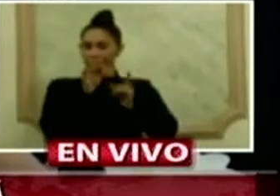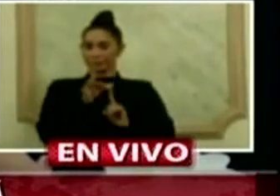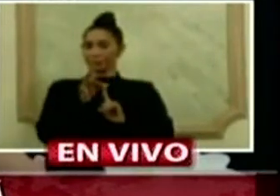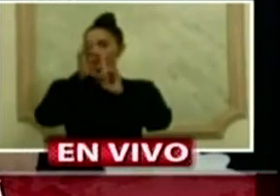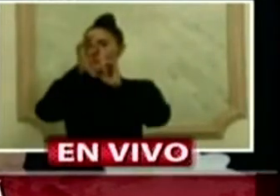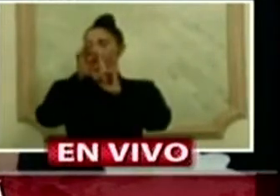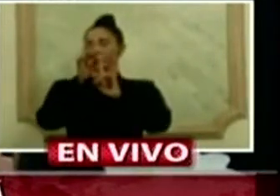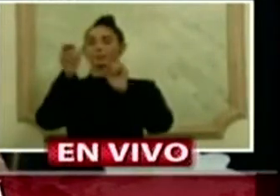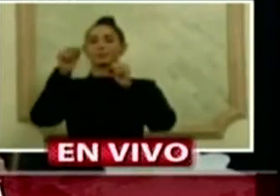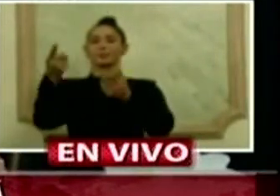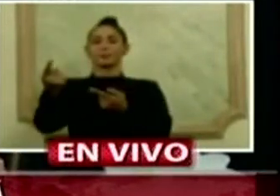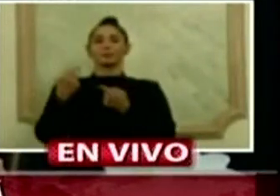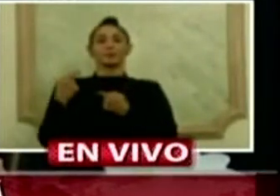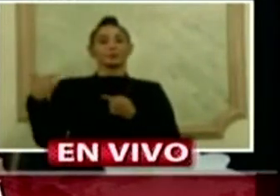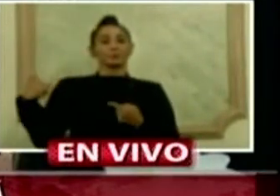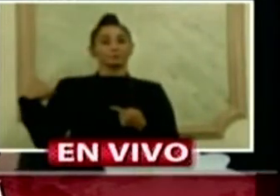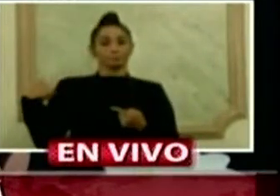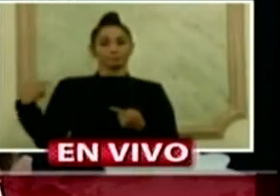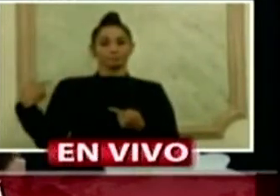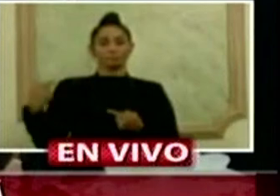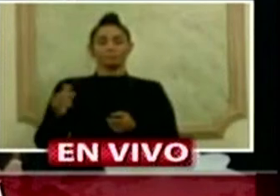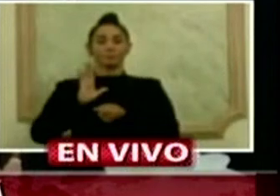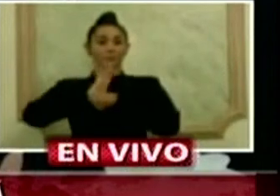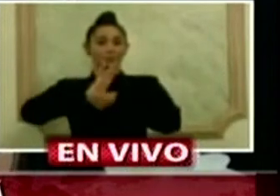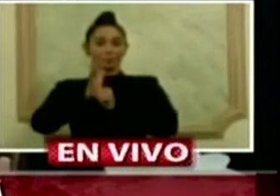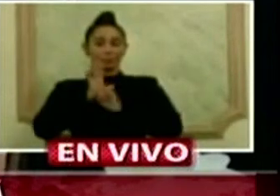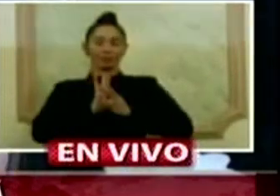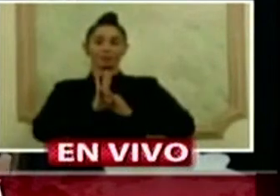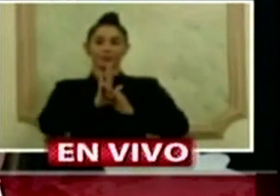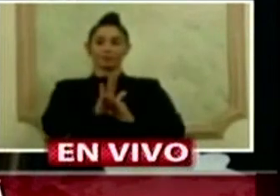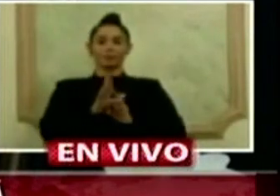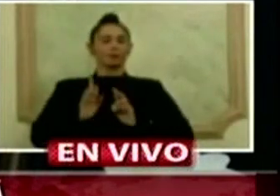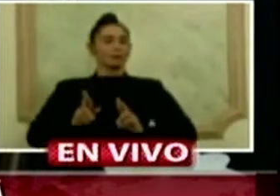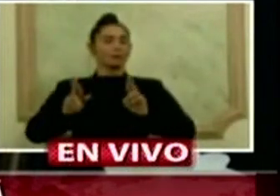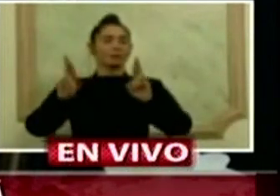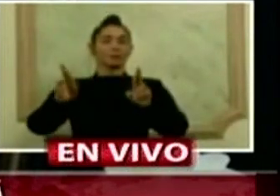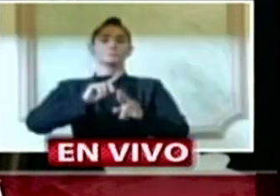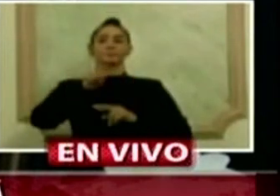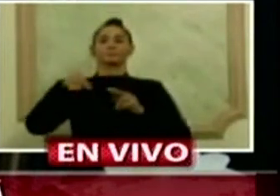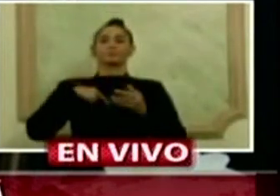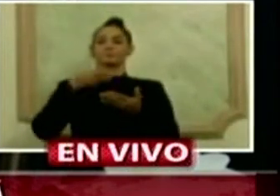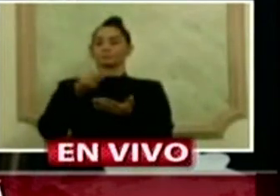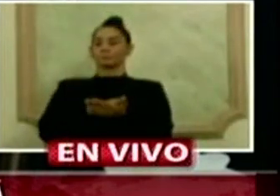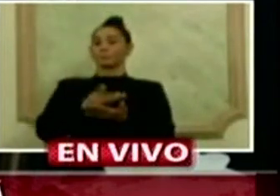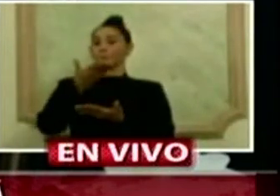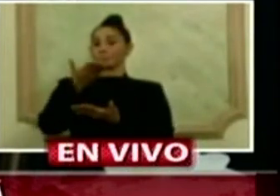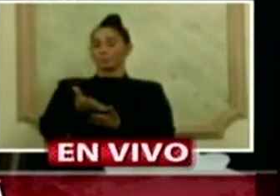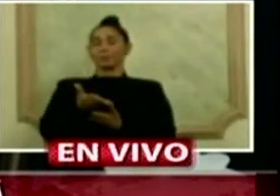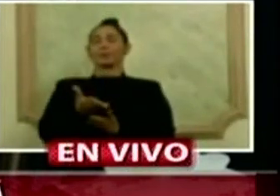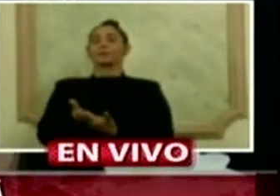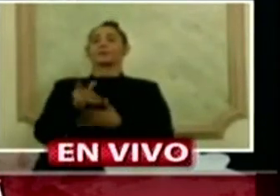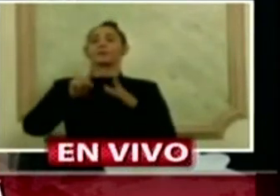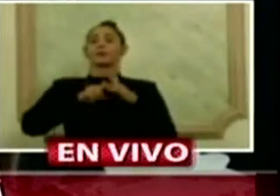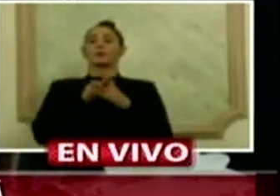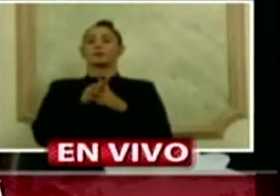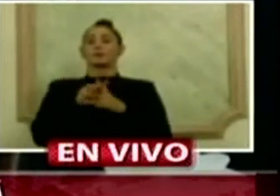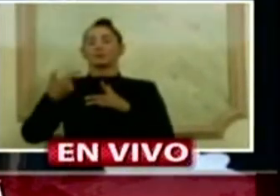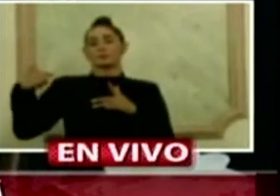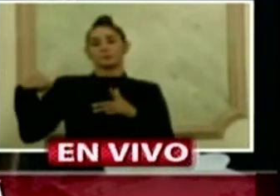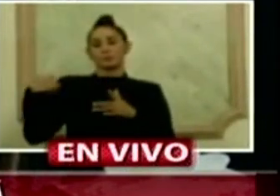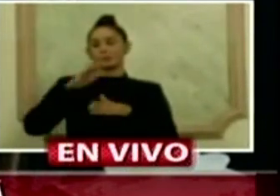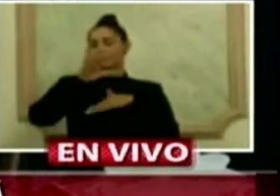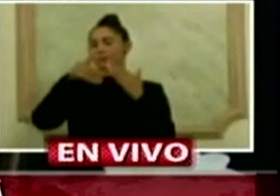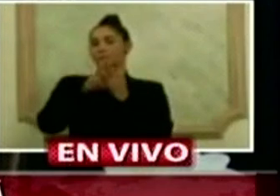para poder adquirirlas. Inmediatamente nosotros vamos a contar con ellas para empezar a aplicarla a